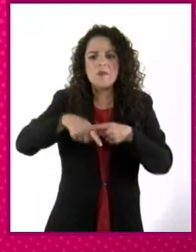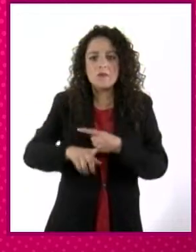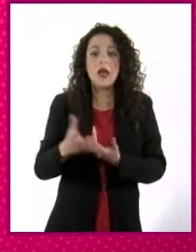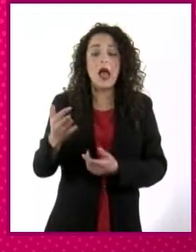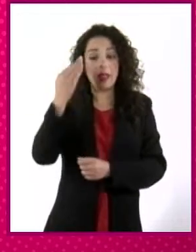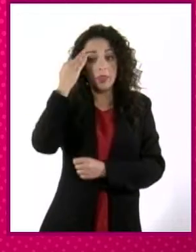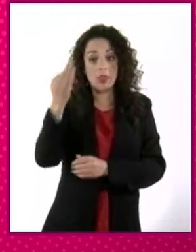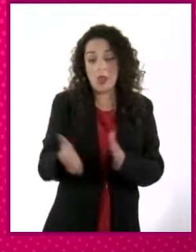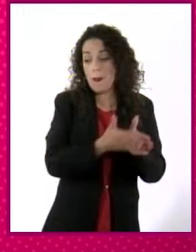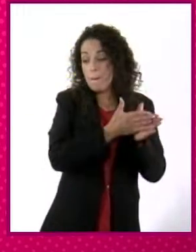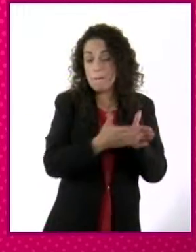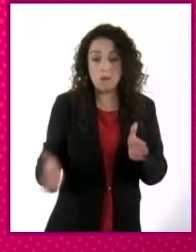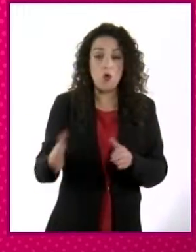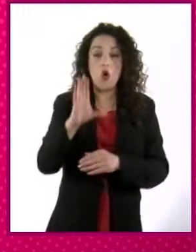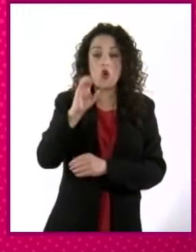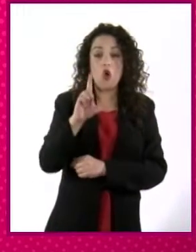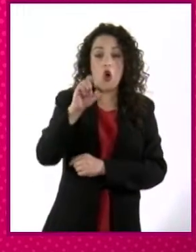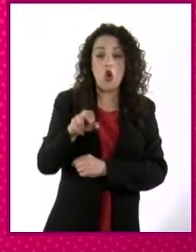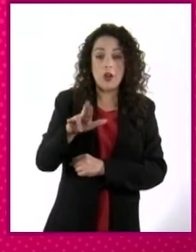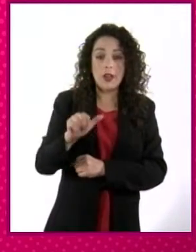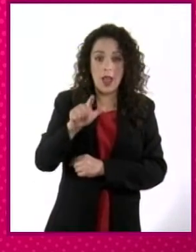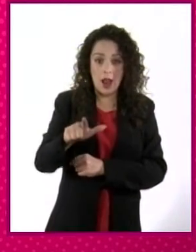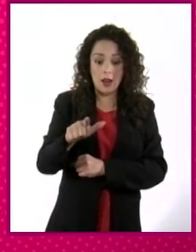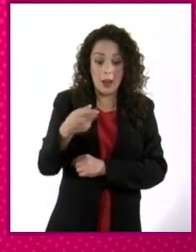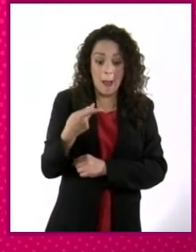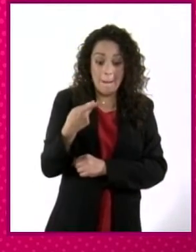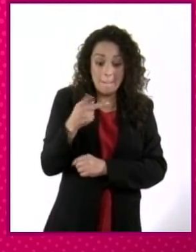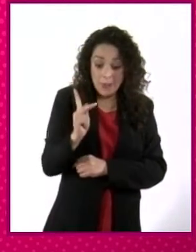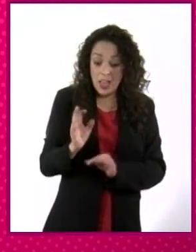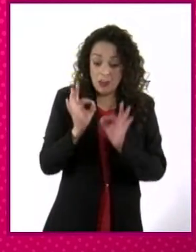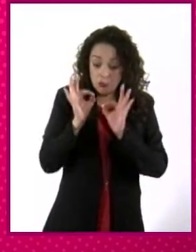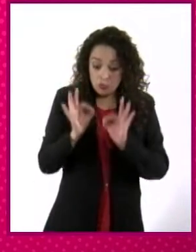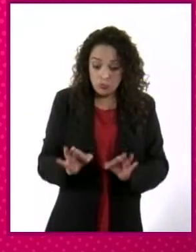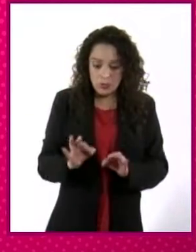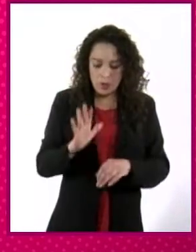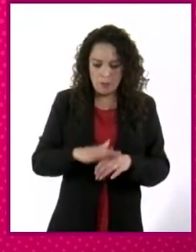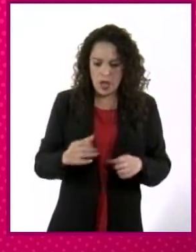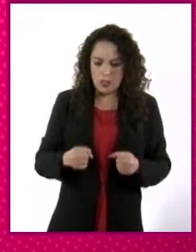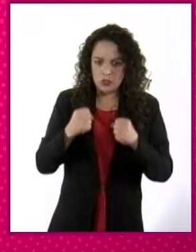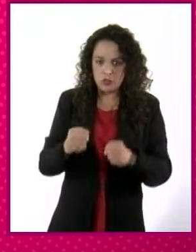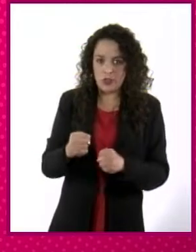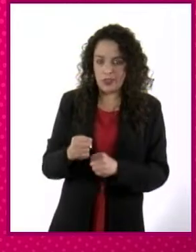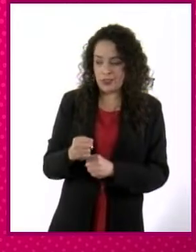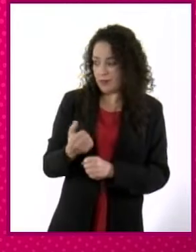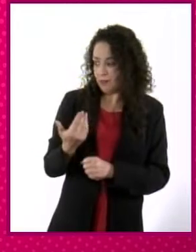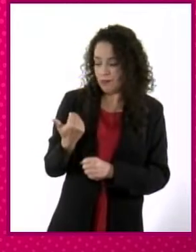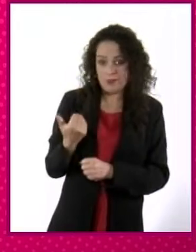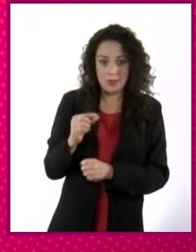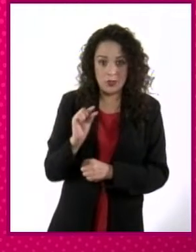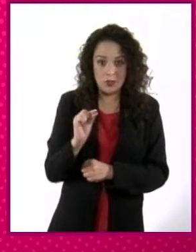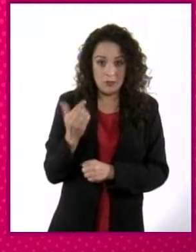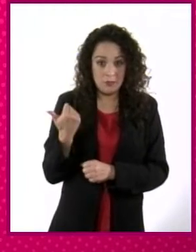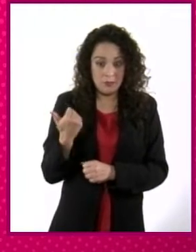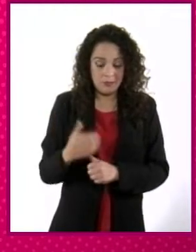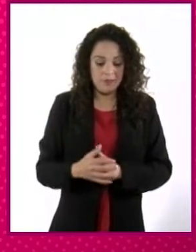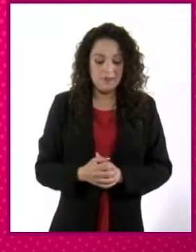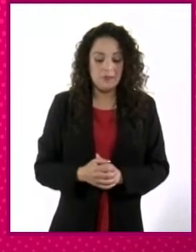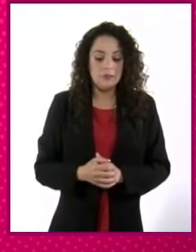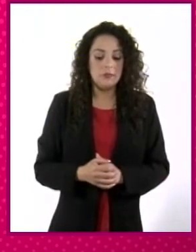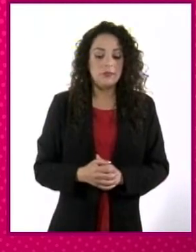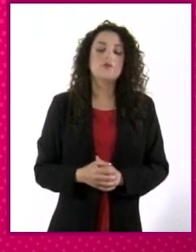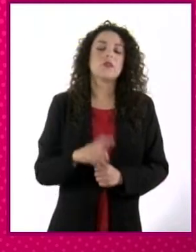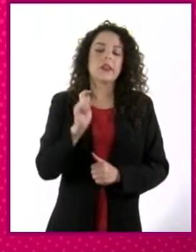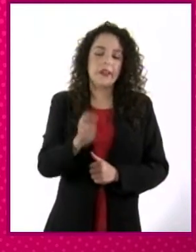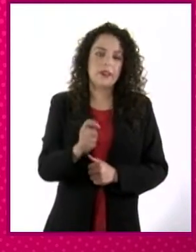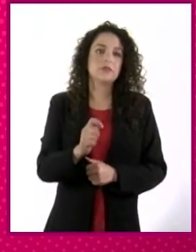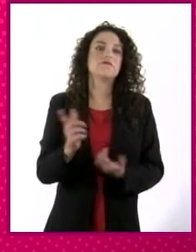lo que es muy interesante es que es un fenómeno más reciente. Esta idea de la diferencia basado en la diferencia de la